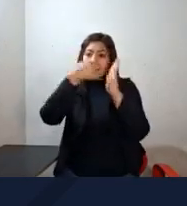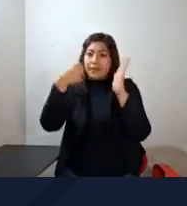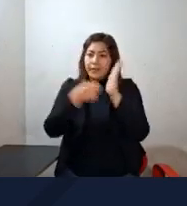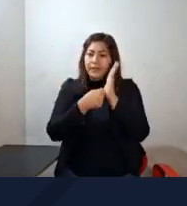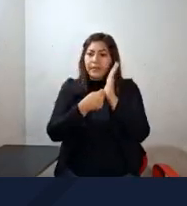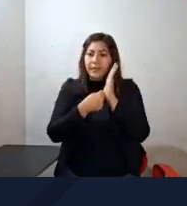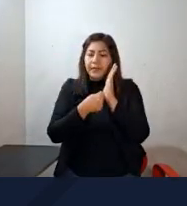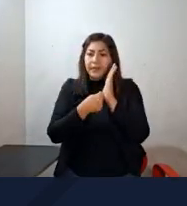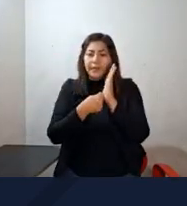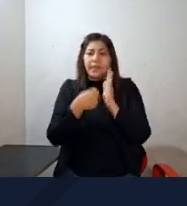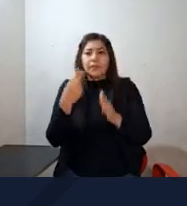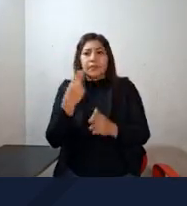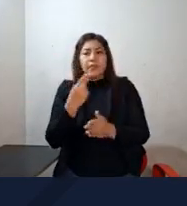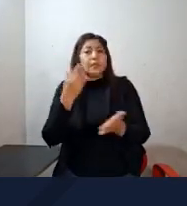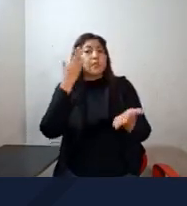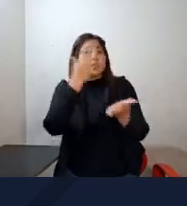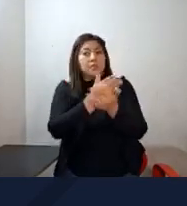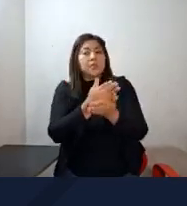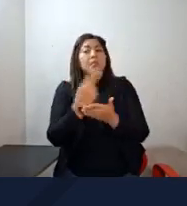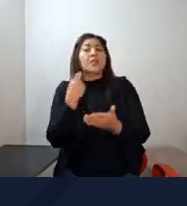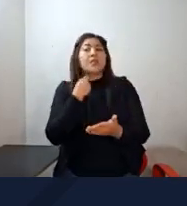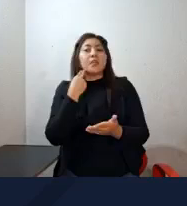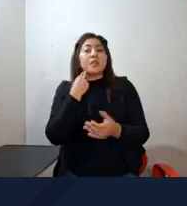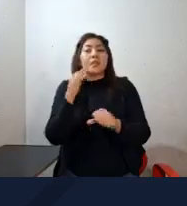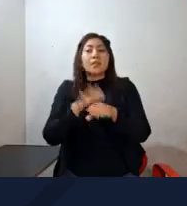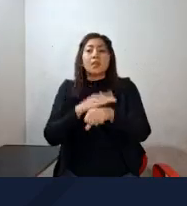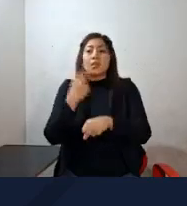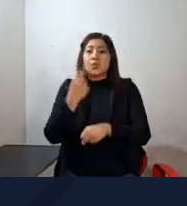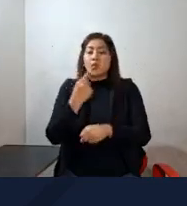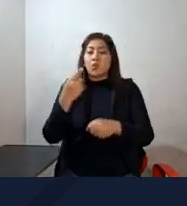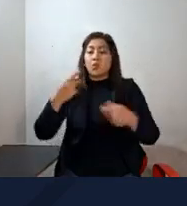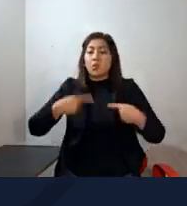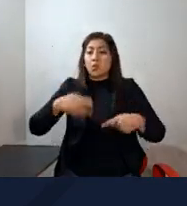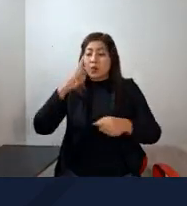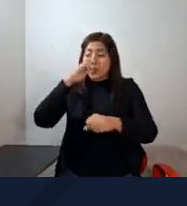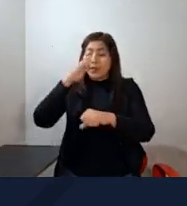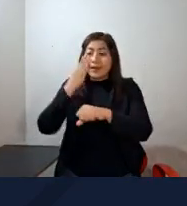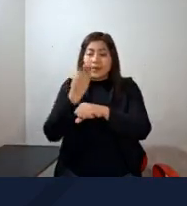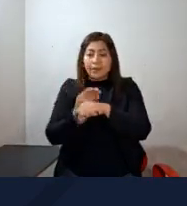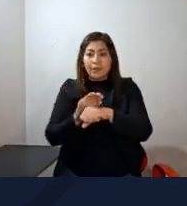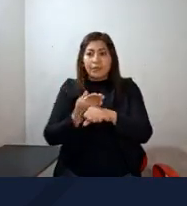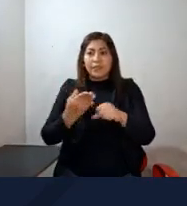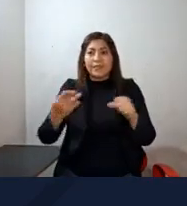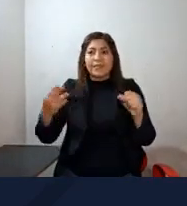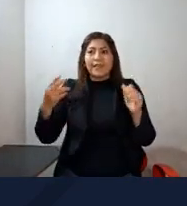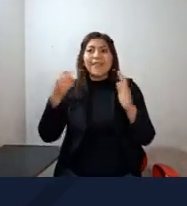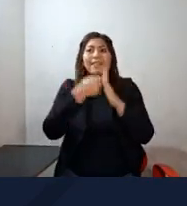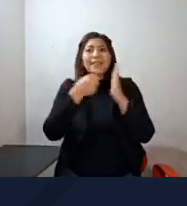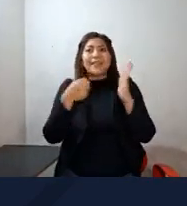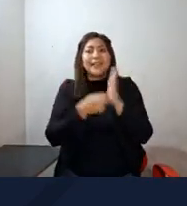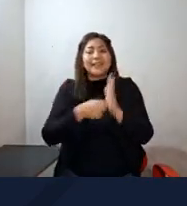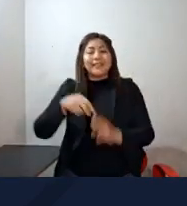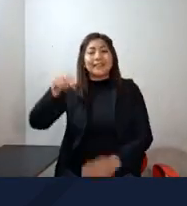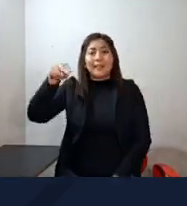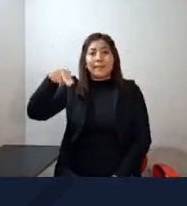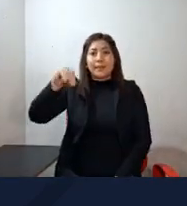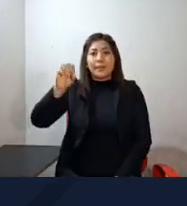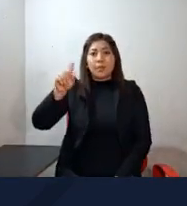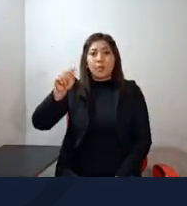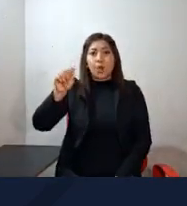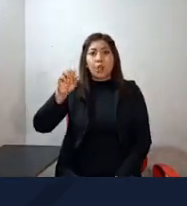la notaría porque quien elabora el testamento es el notario. Nosotros somos nada más el